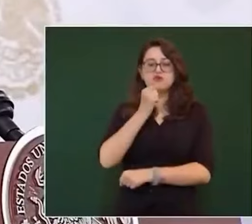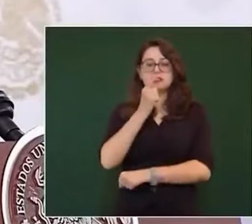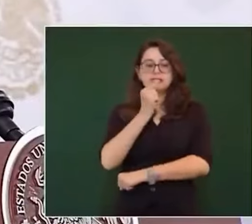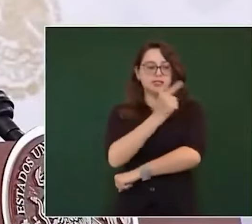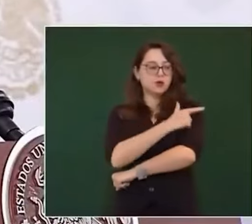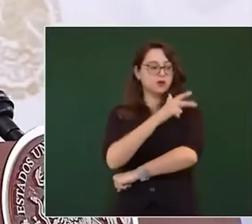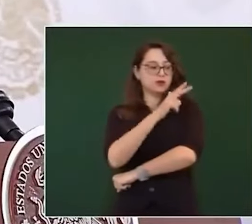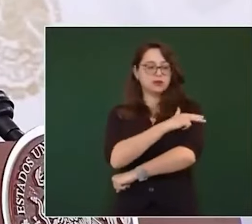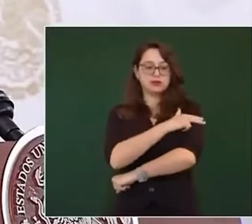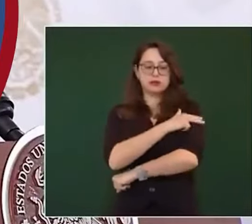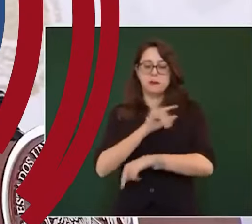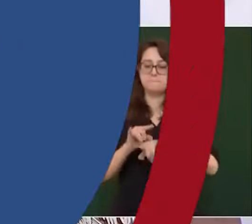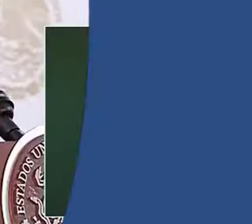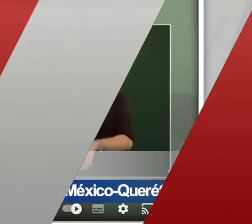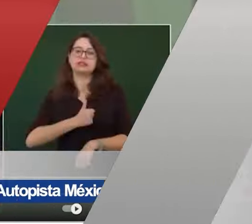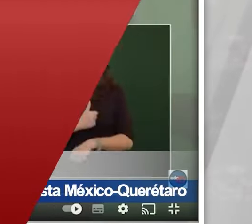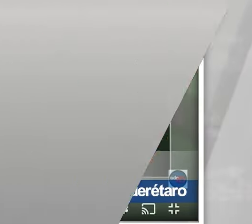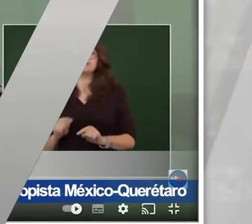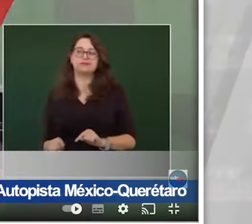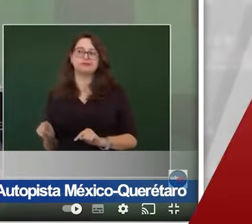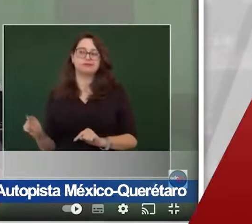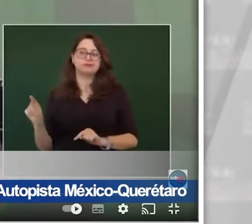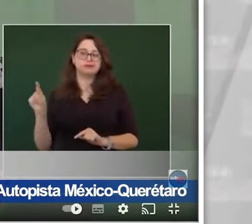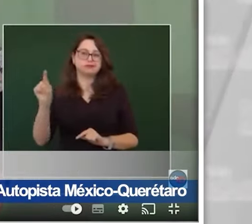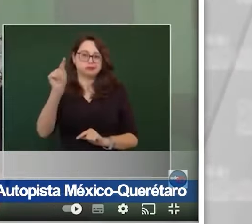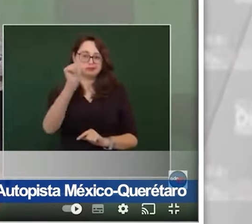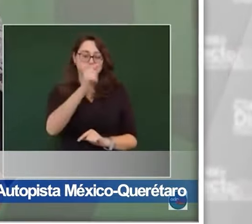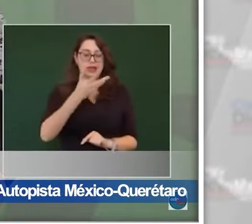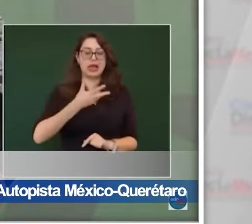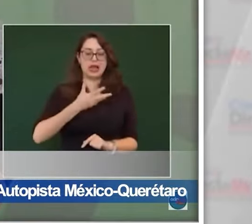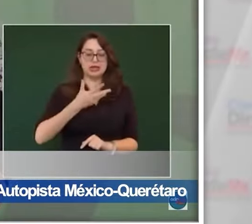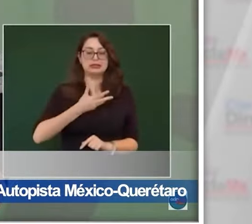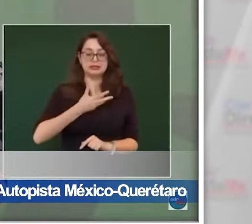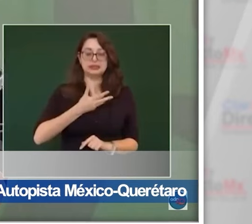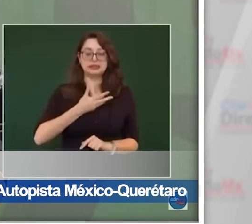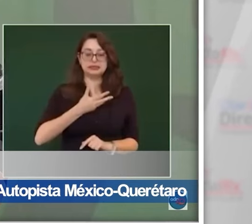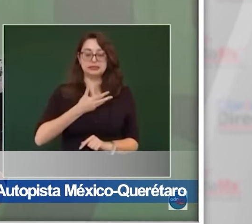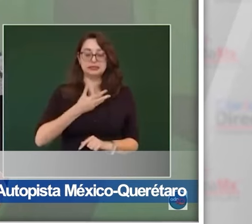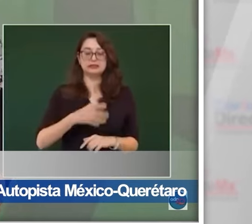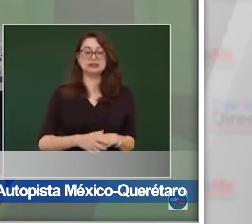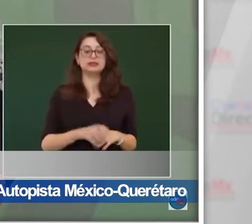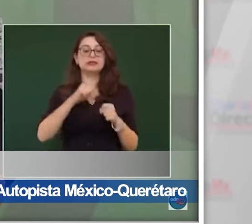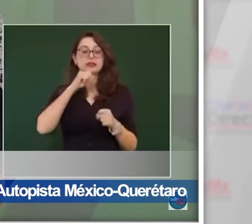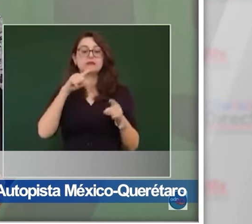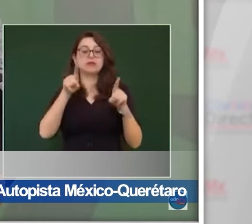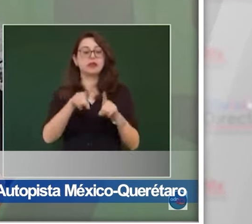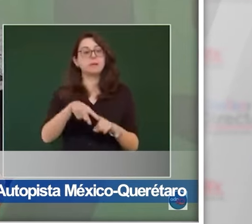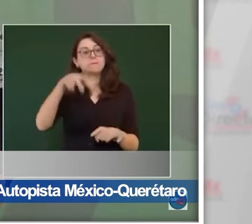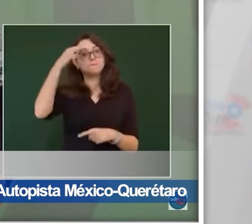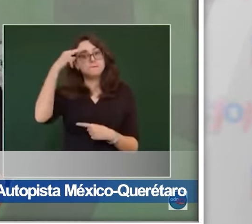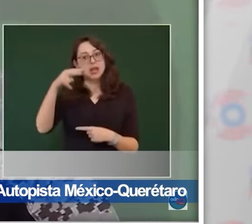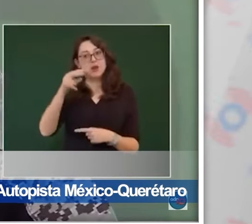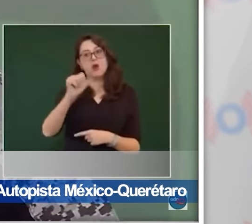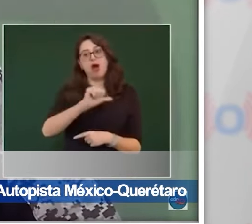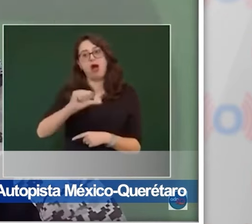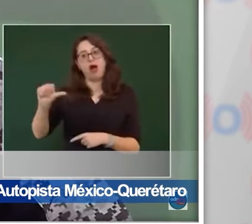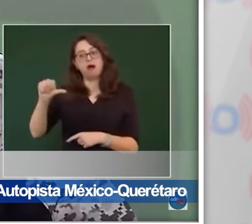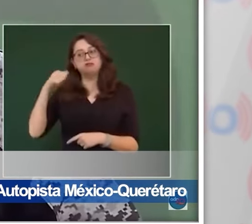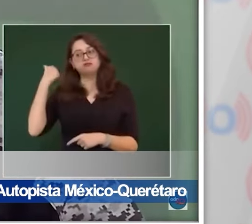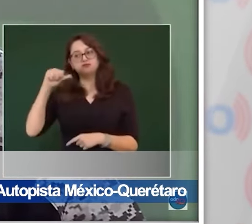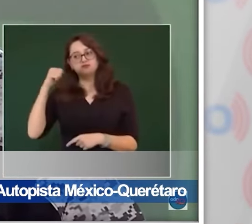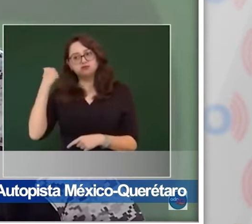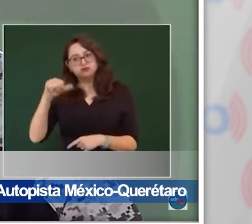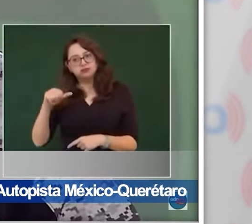Esta es la versión oficial más o menos un año empezamos con el problema de México a Acapulco e